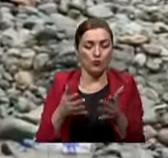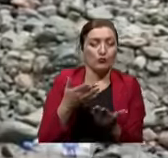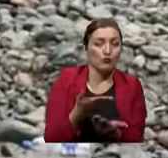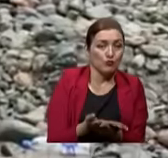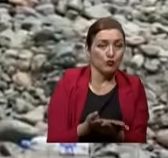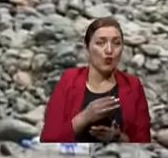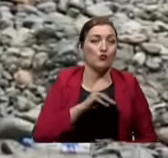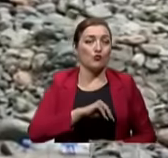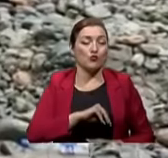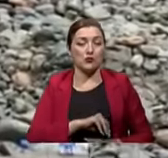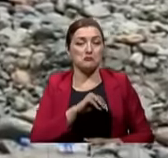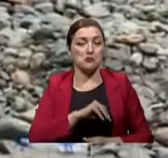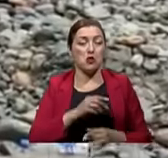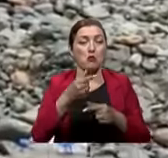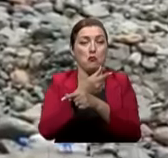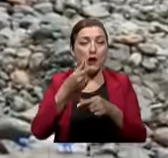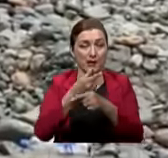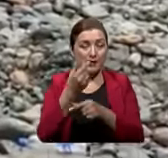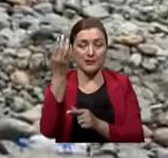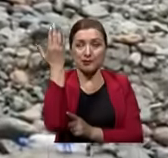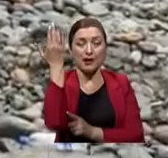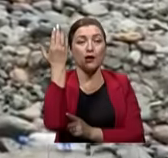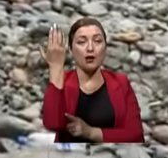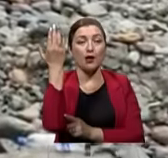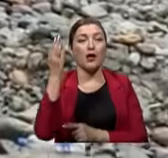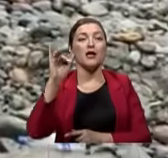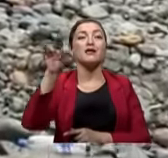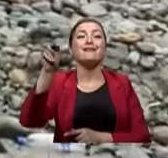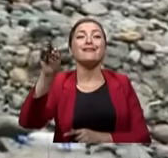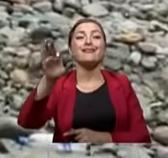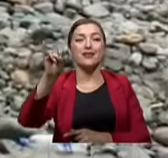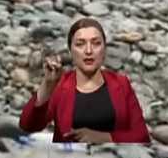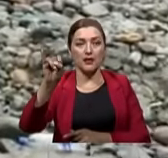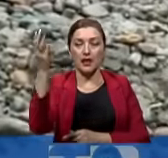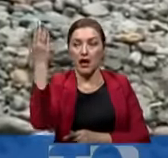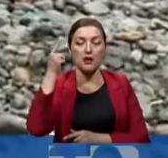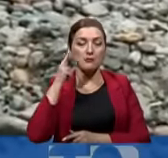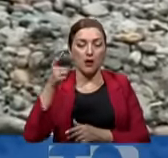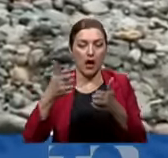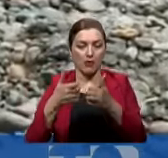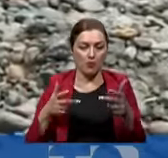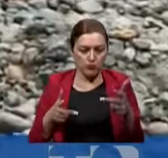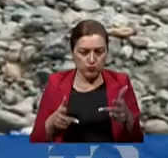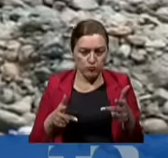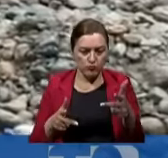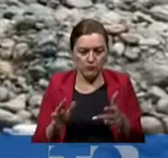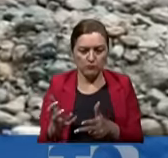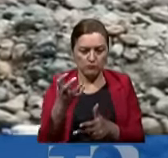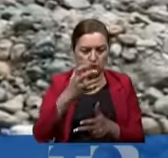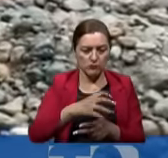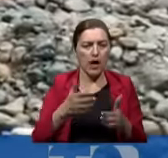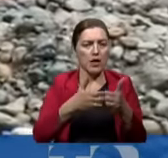también que el municipio de Guaranda, a la cabeza del alcalde Inti Yumbay, estará llegando también con más maquinaria hasta este sector, como